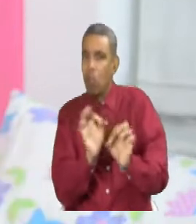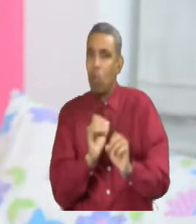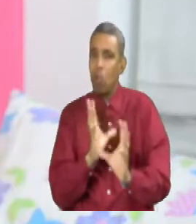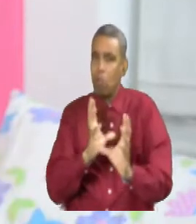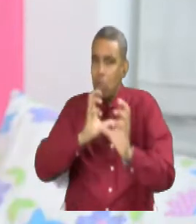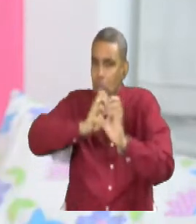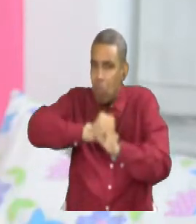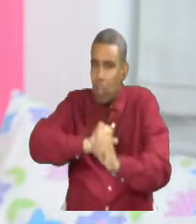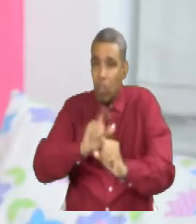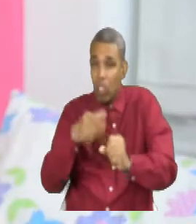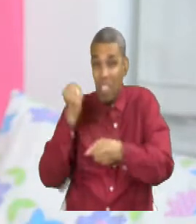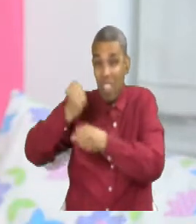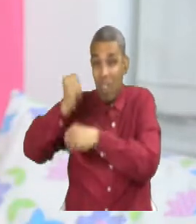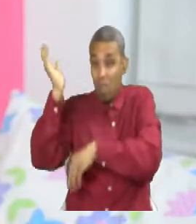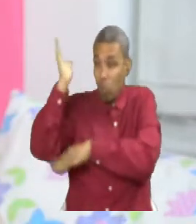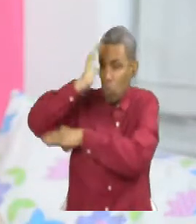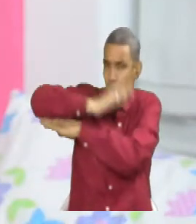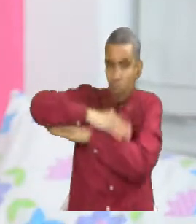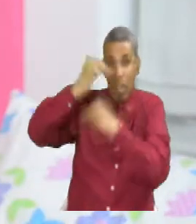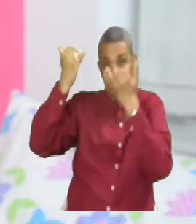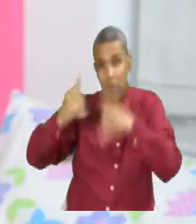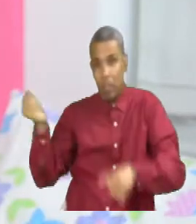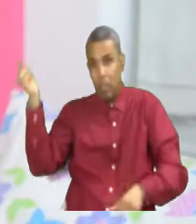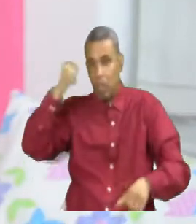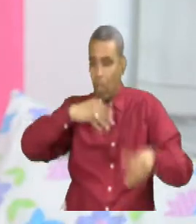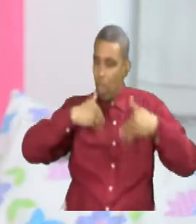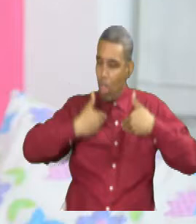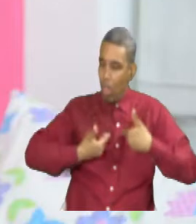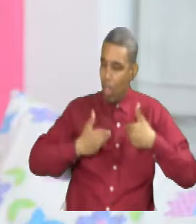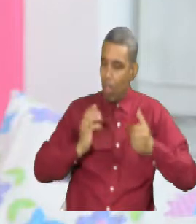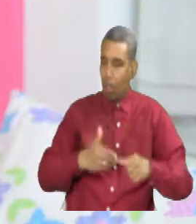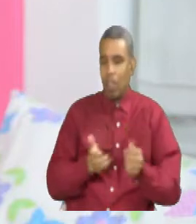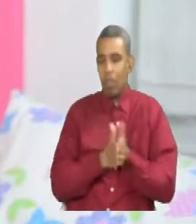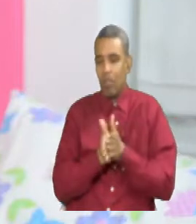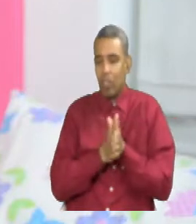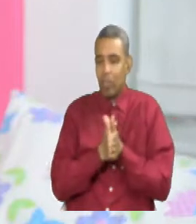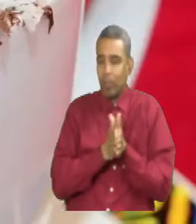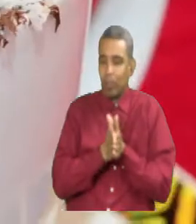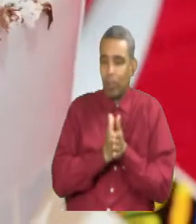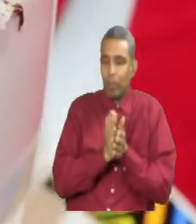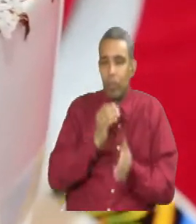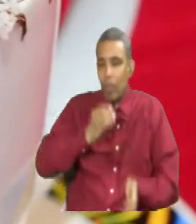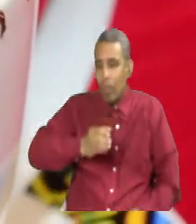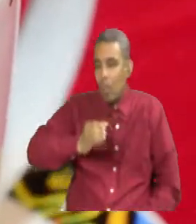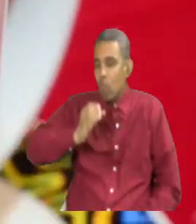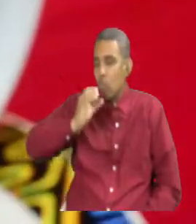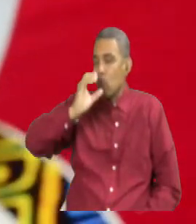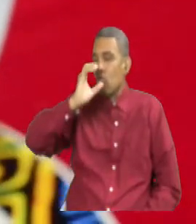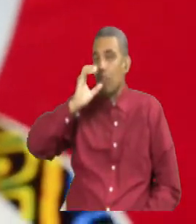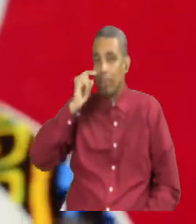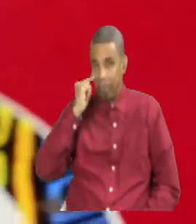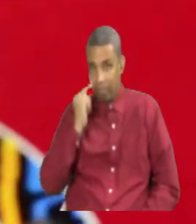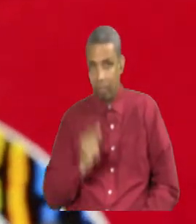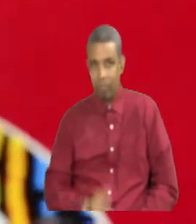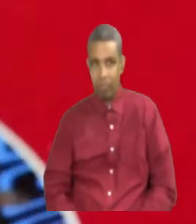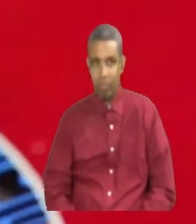del estrés, del cansancio, dices no, me merezco una taza de chocolate. Para hacer esta